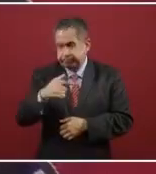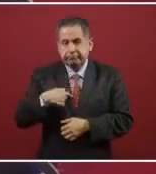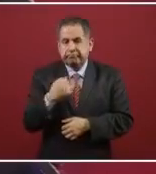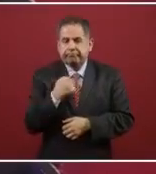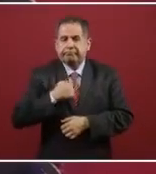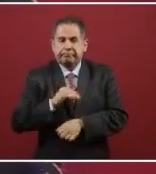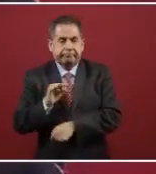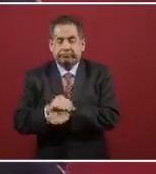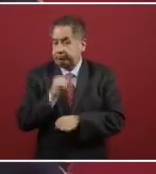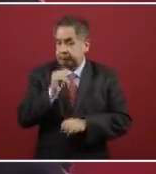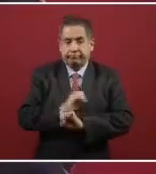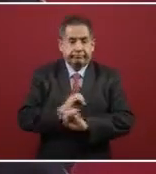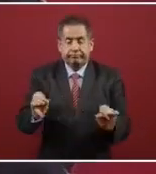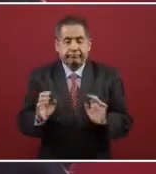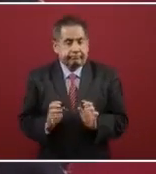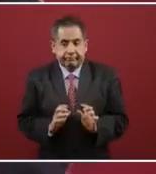y saben que